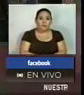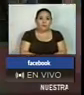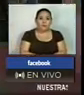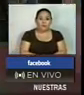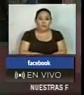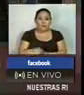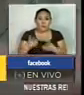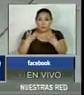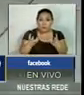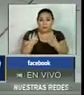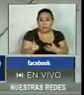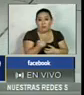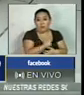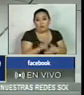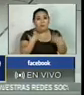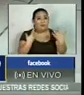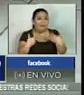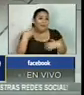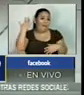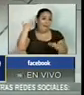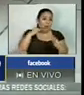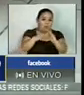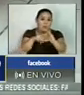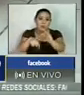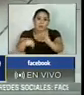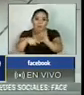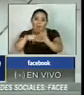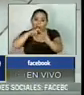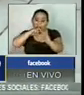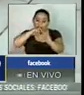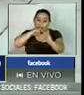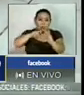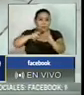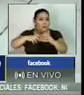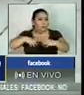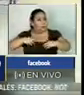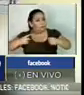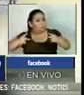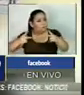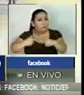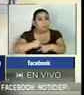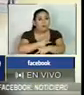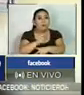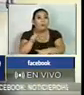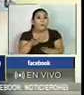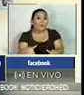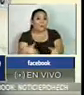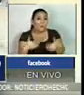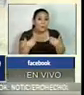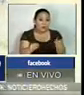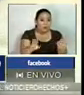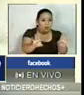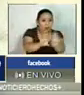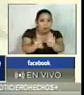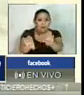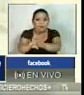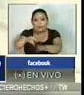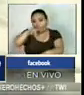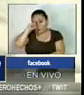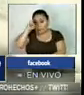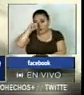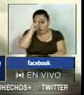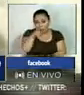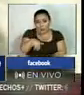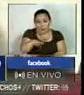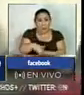a millones de personas que ya vivían en condiciones precarias la vida se le ha vuelto aún más difícil debido a los cierres por el coronavirus